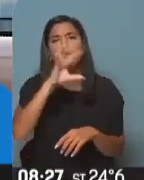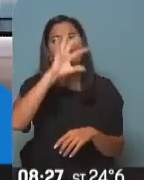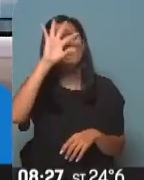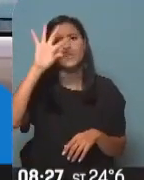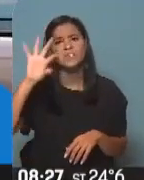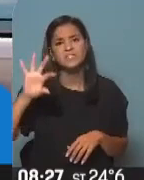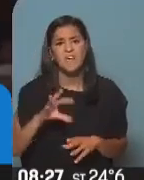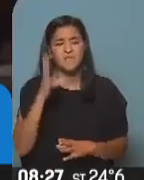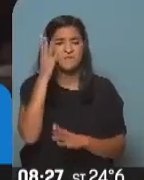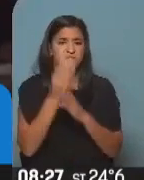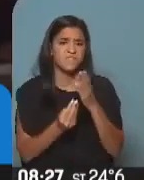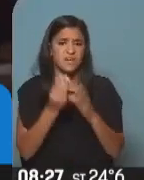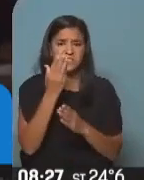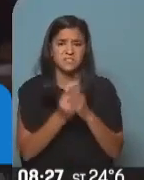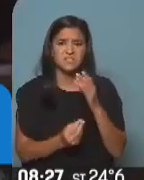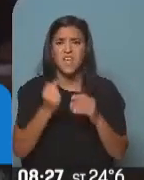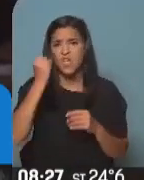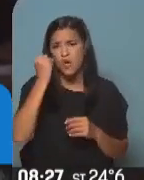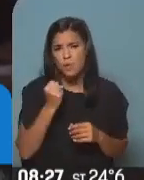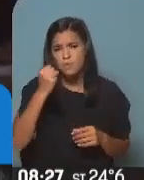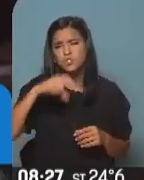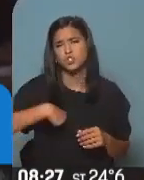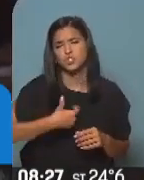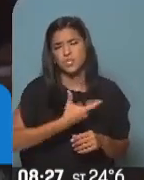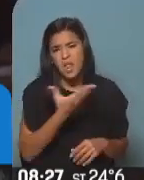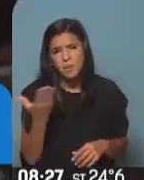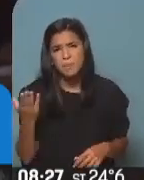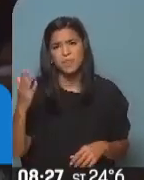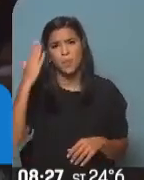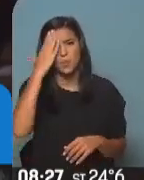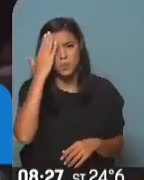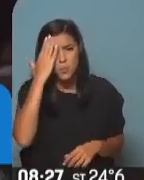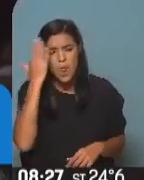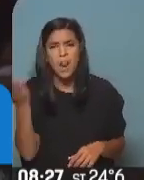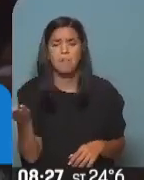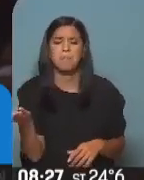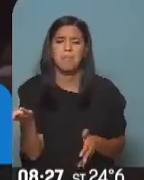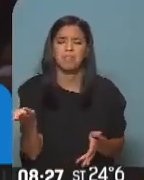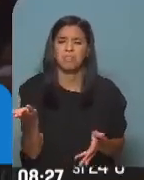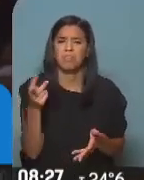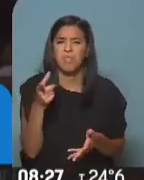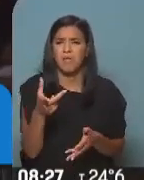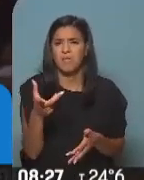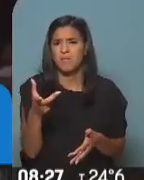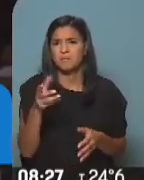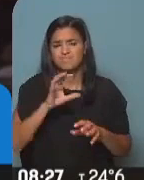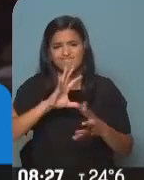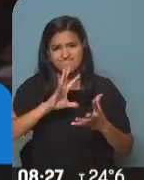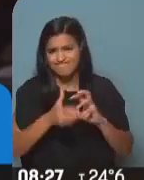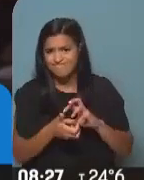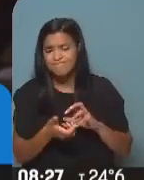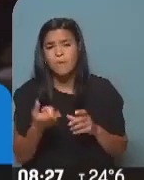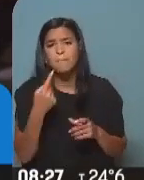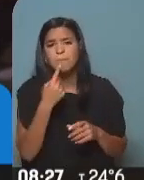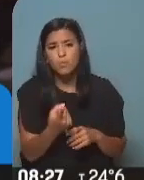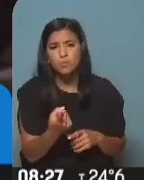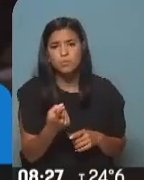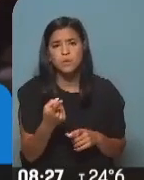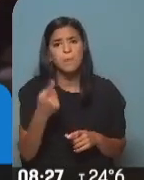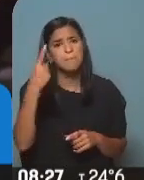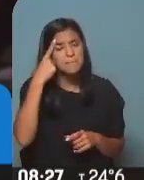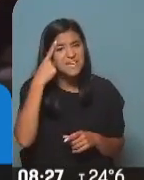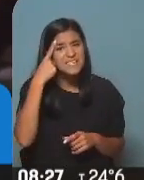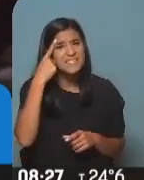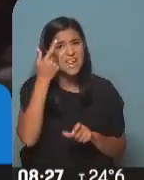vienen fallando económicamente, socialmente, Totalmente golpeada, ¿no? culturalmente, totalmente golpeadas. Entonces la pregunta es, ¿piensan en los